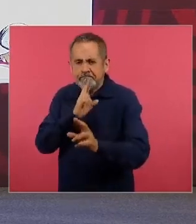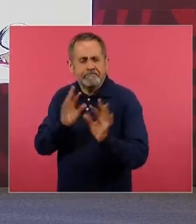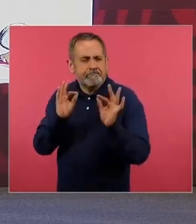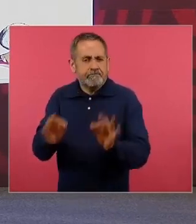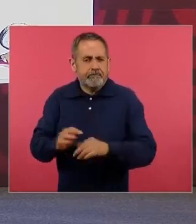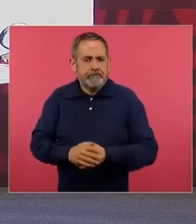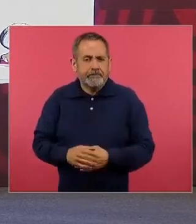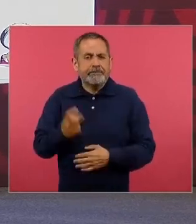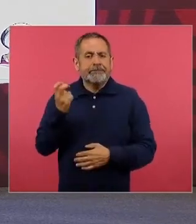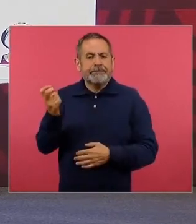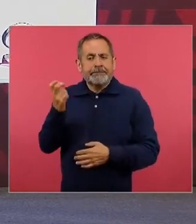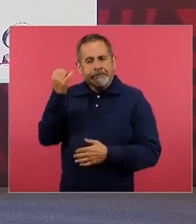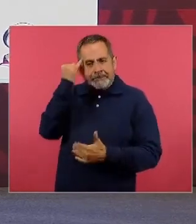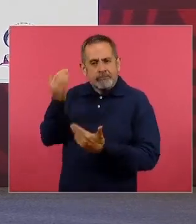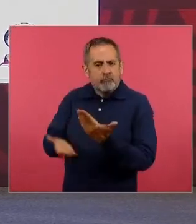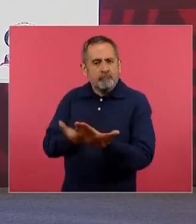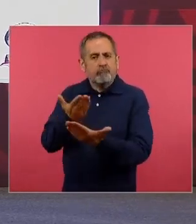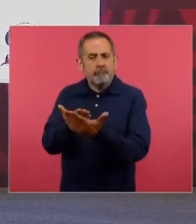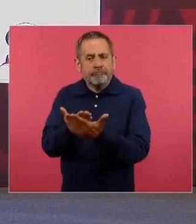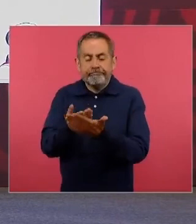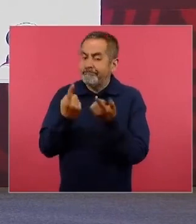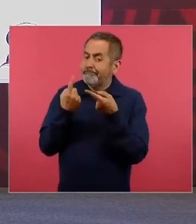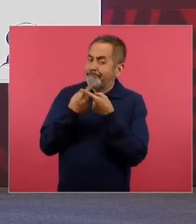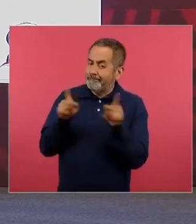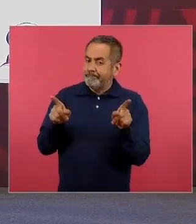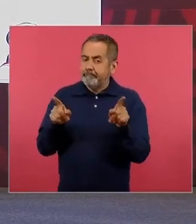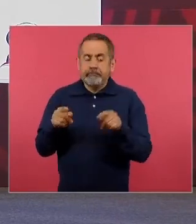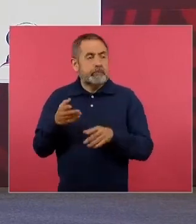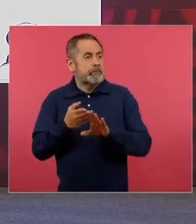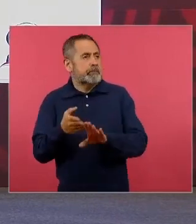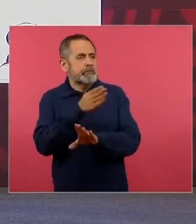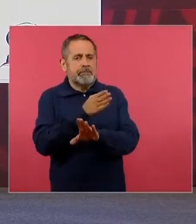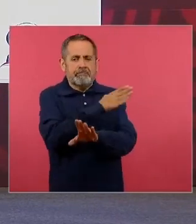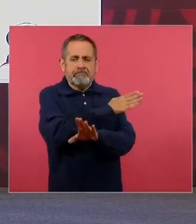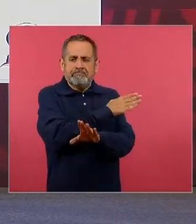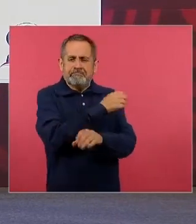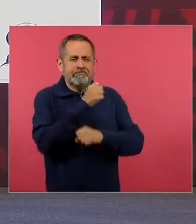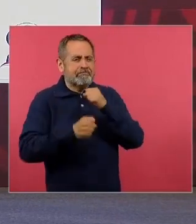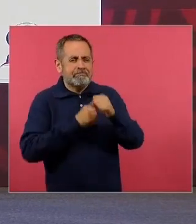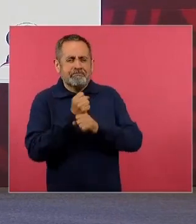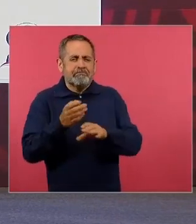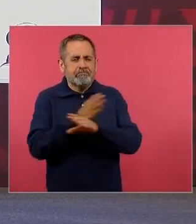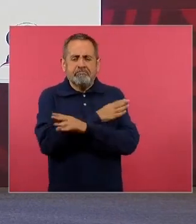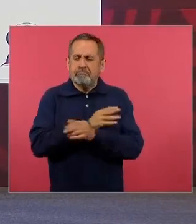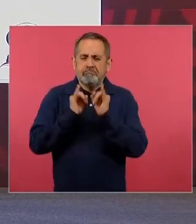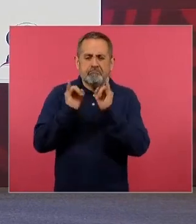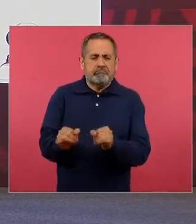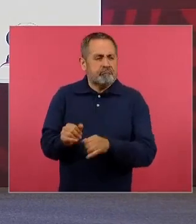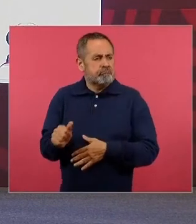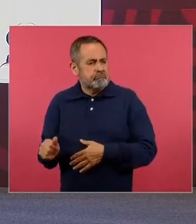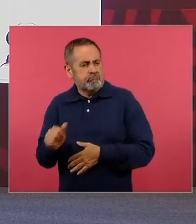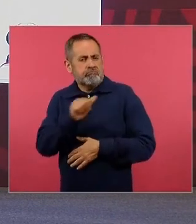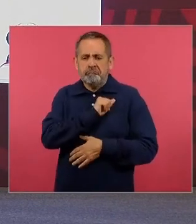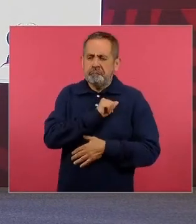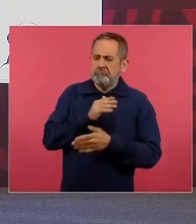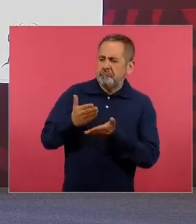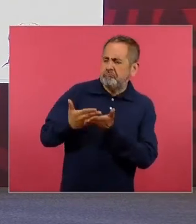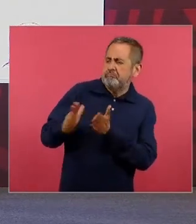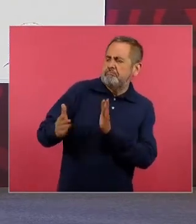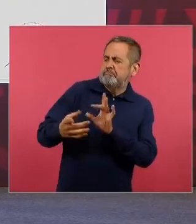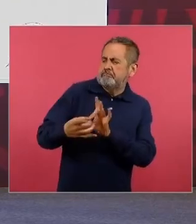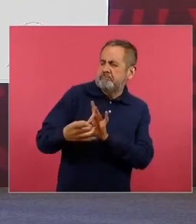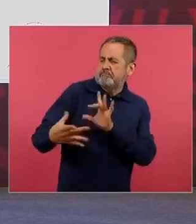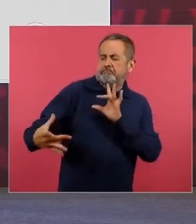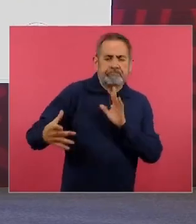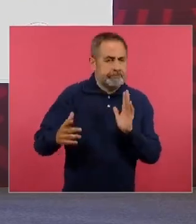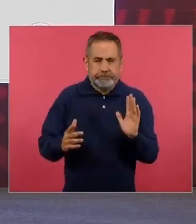es la parte de nuestra propuesta. Contrario a lo que se privilegió en años anteriores, el individualismo, la desvinculación de la comunidad